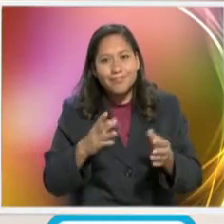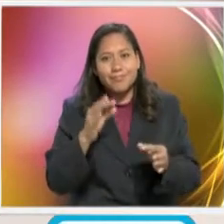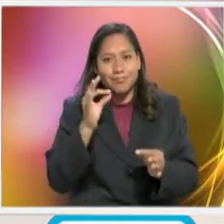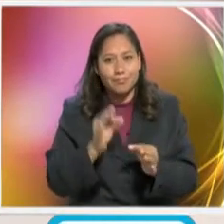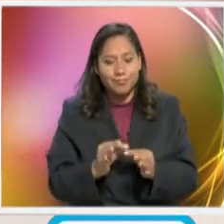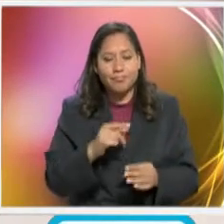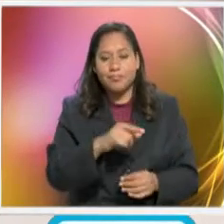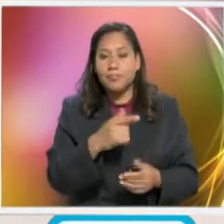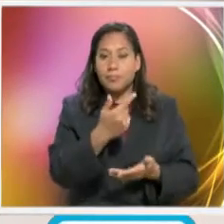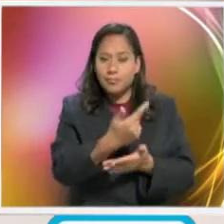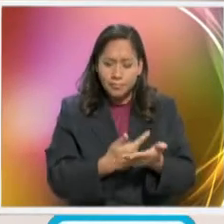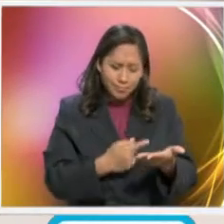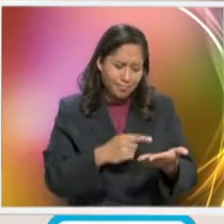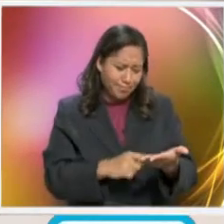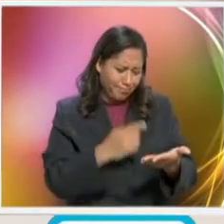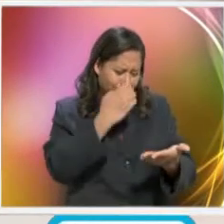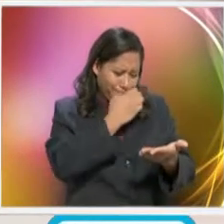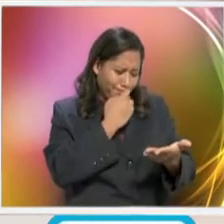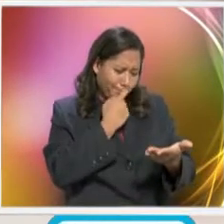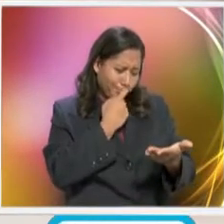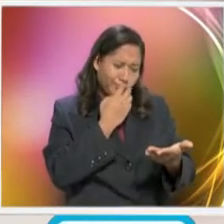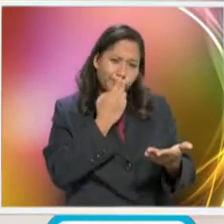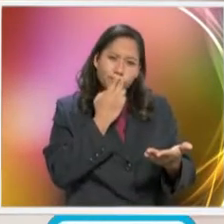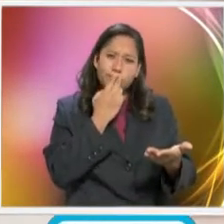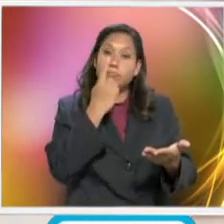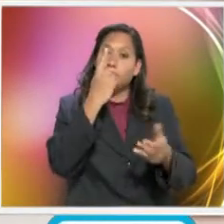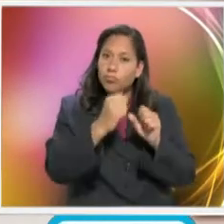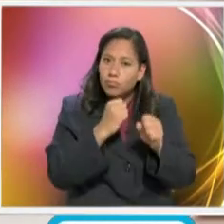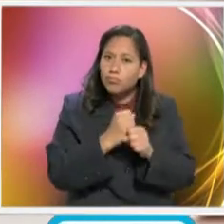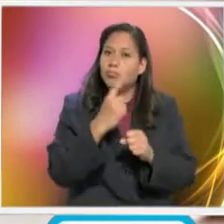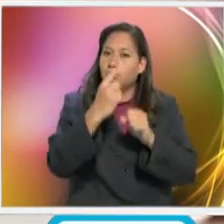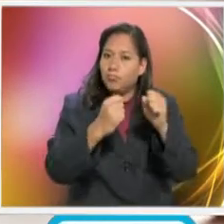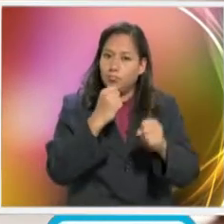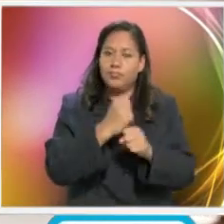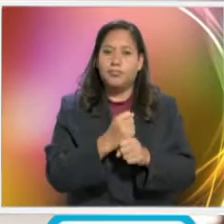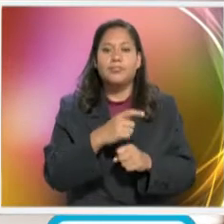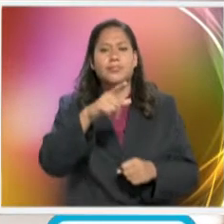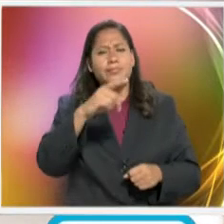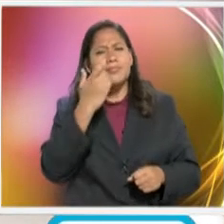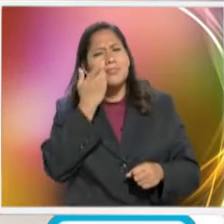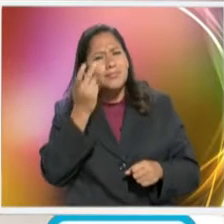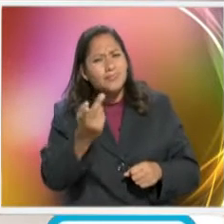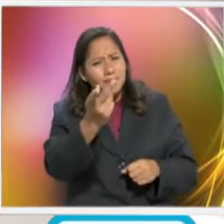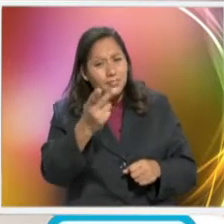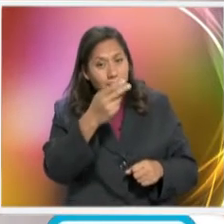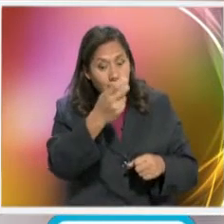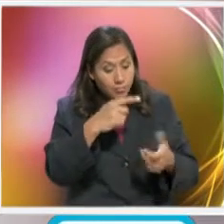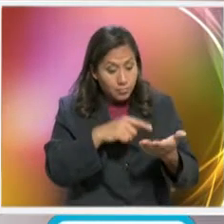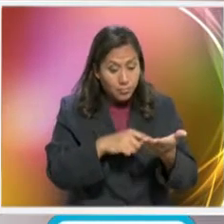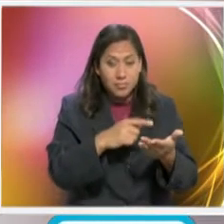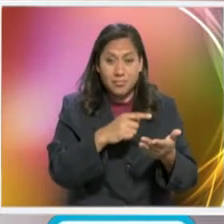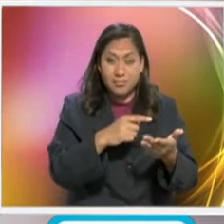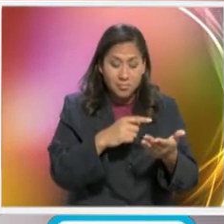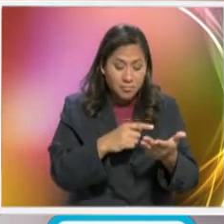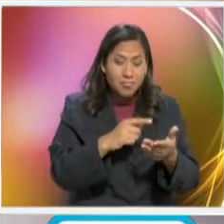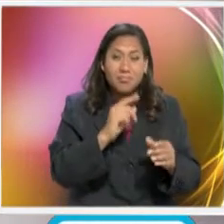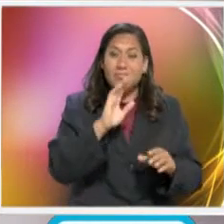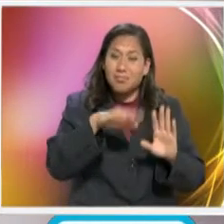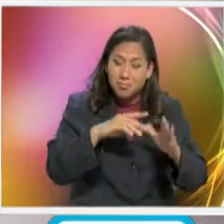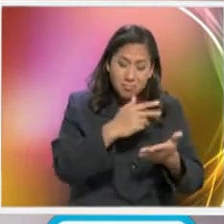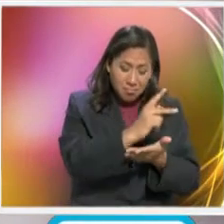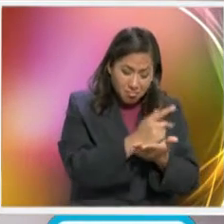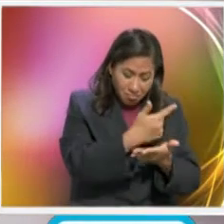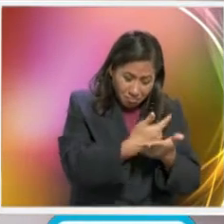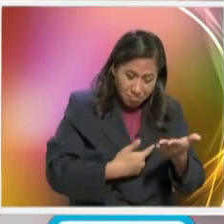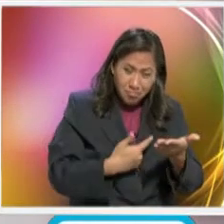esta lista cada año. Yo lo propongo cada año. Quería preguntarte eso, ¿esas prioridades van cambiando tal Sí, vez? desde